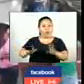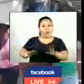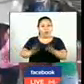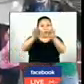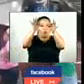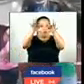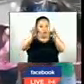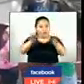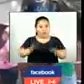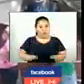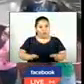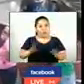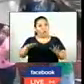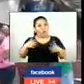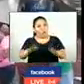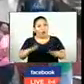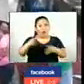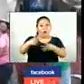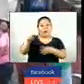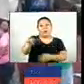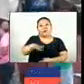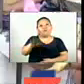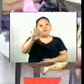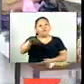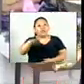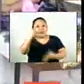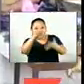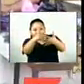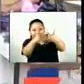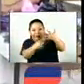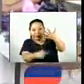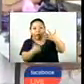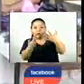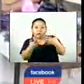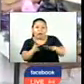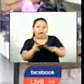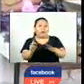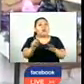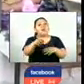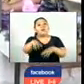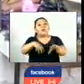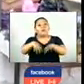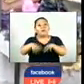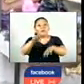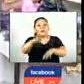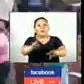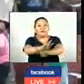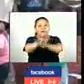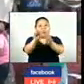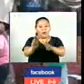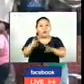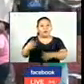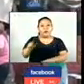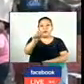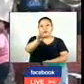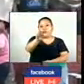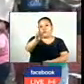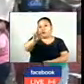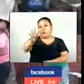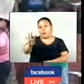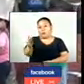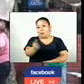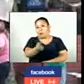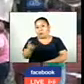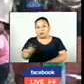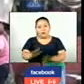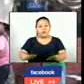municipio ocupa el quinto lugar de casos confirmados en el Departamento de La Paz con 124 personas positivas a